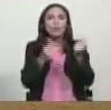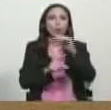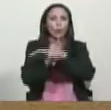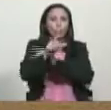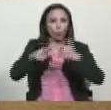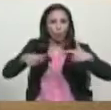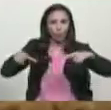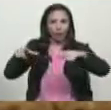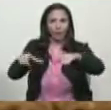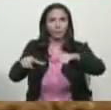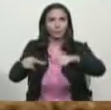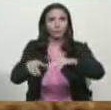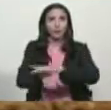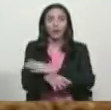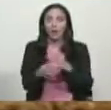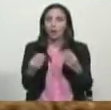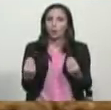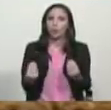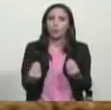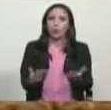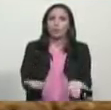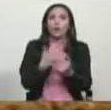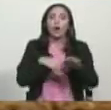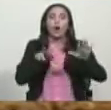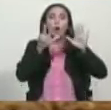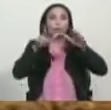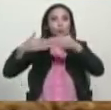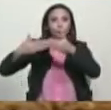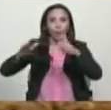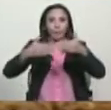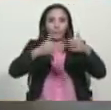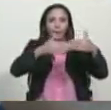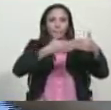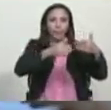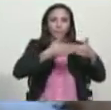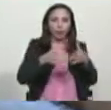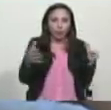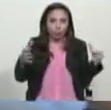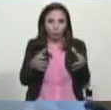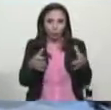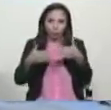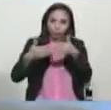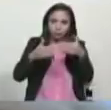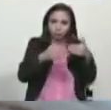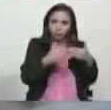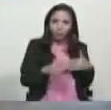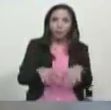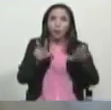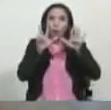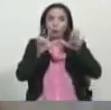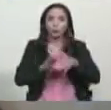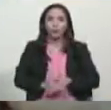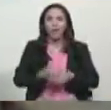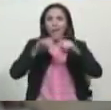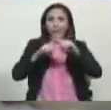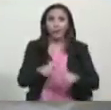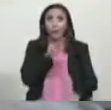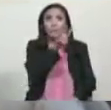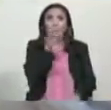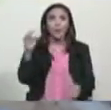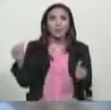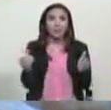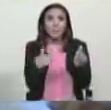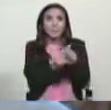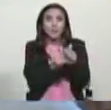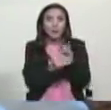observar. Este es un módulo de 8 galpones, el cual está para unos 20.000 pollos cada